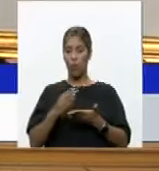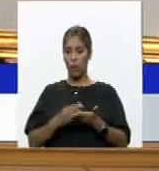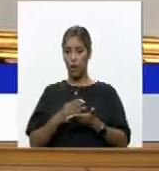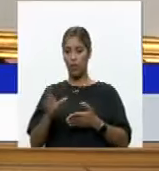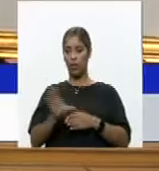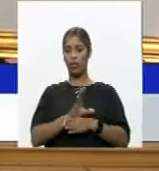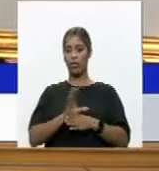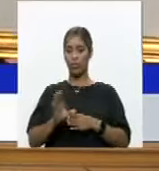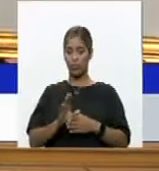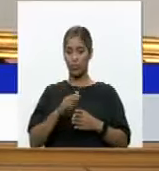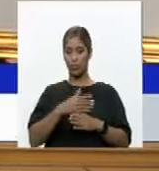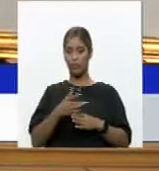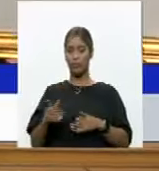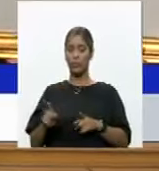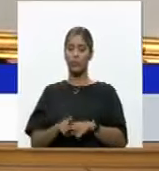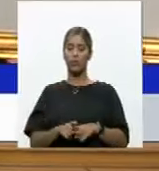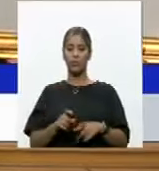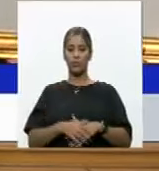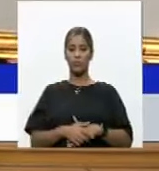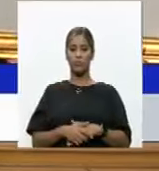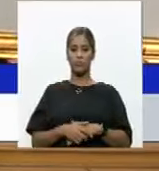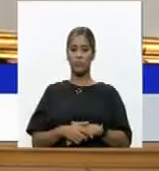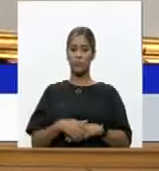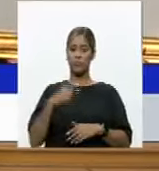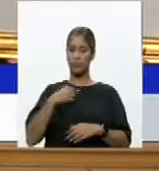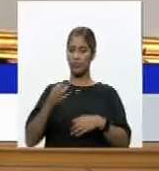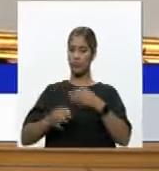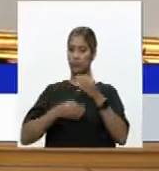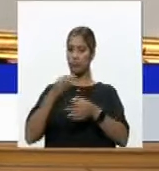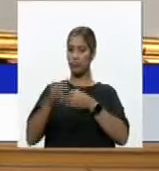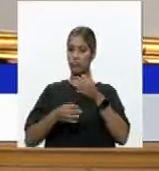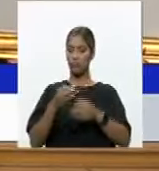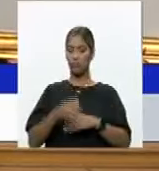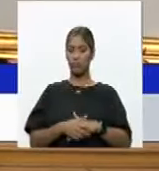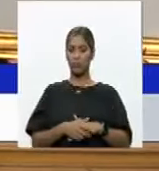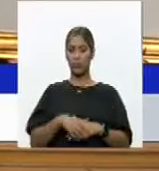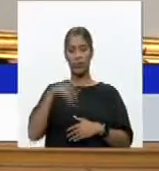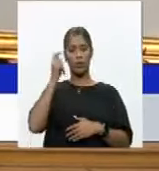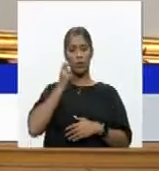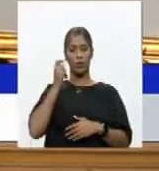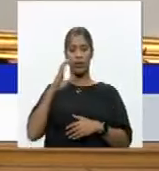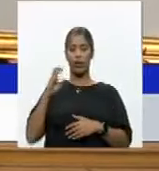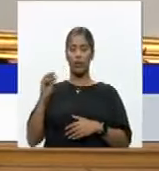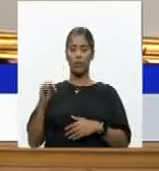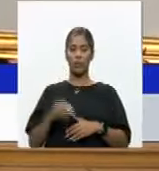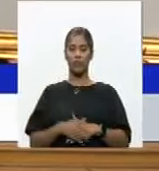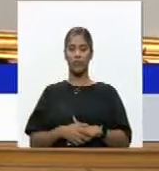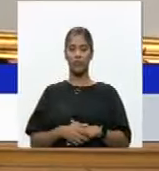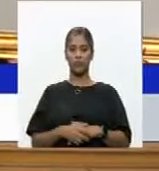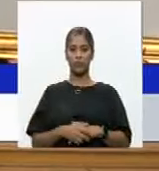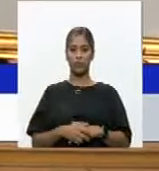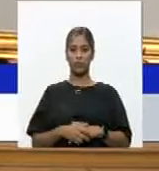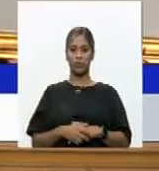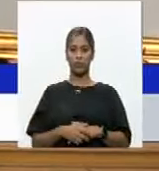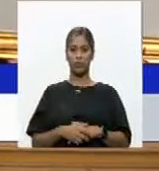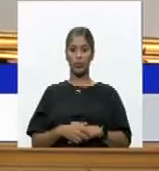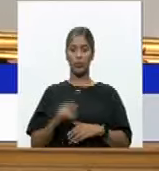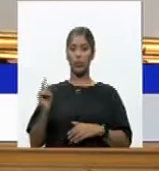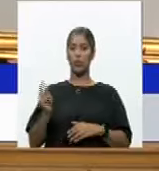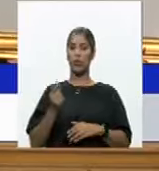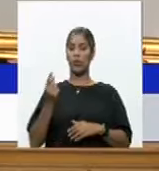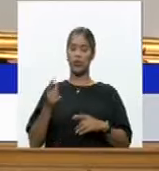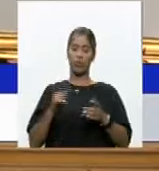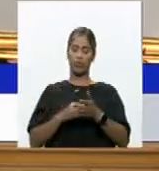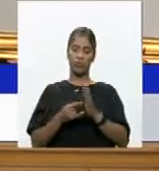cantautor, un adelantado, como lo mencionó el diputado Carlos Melo, no solamente